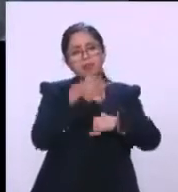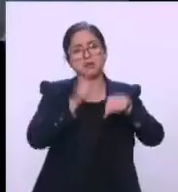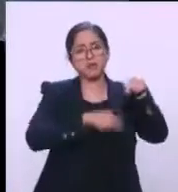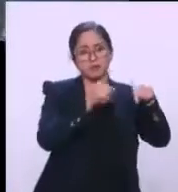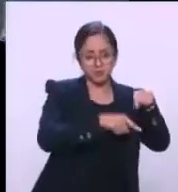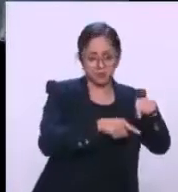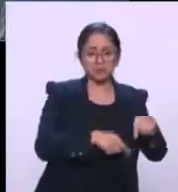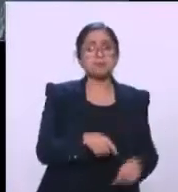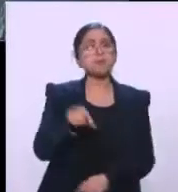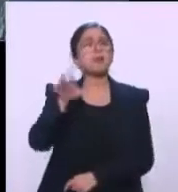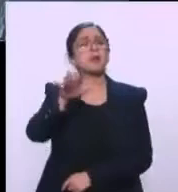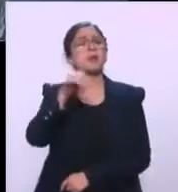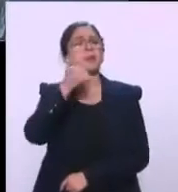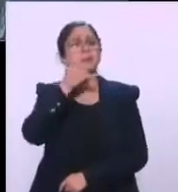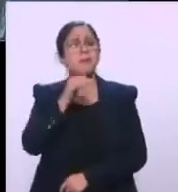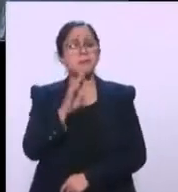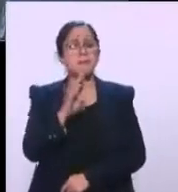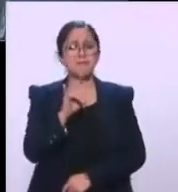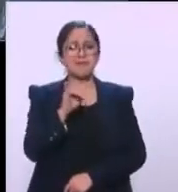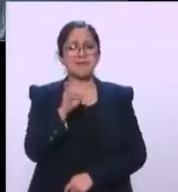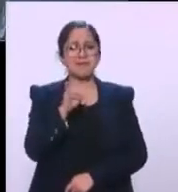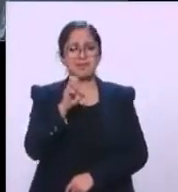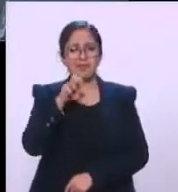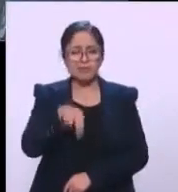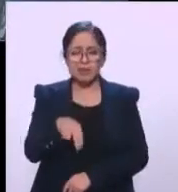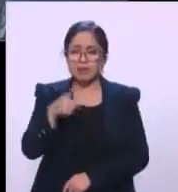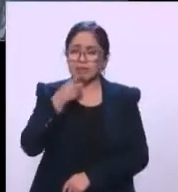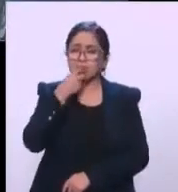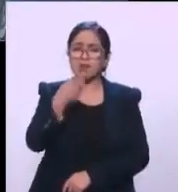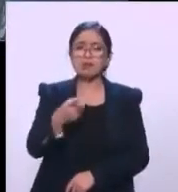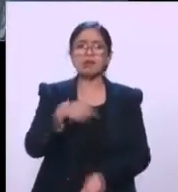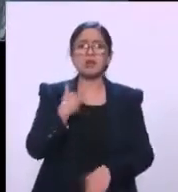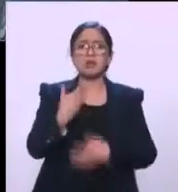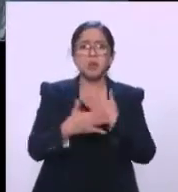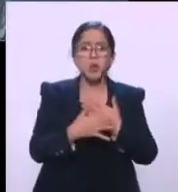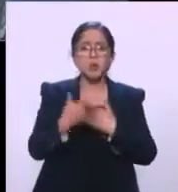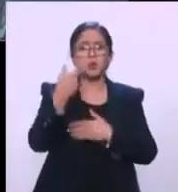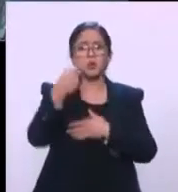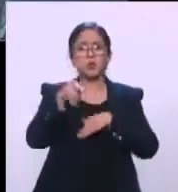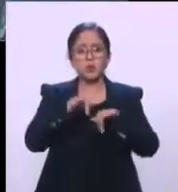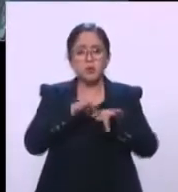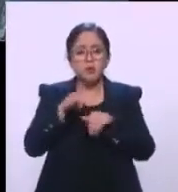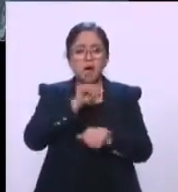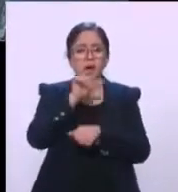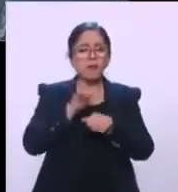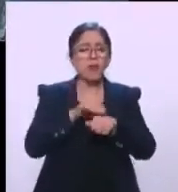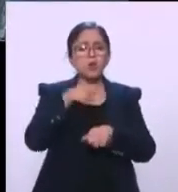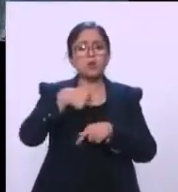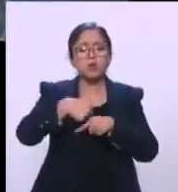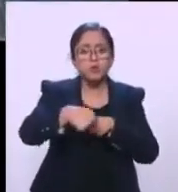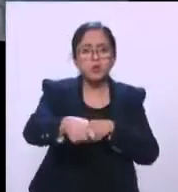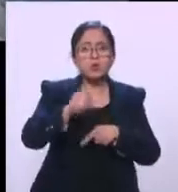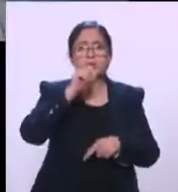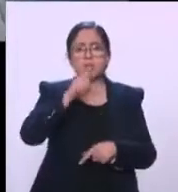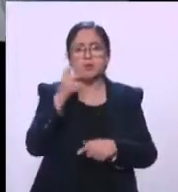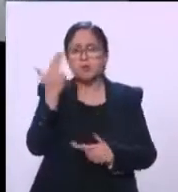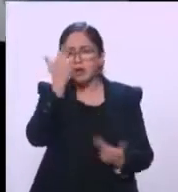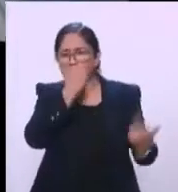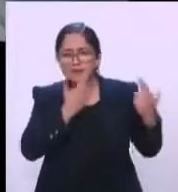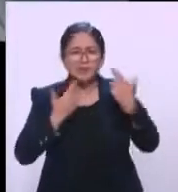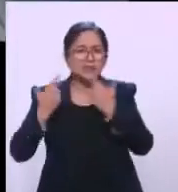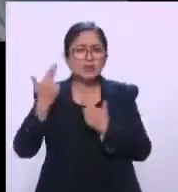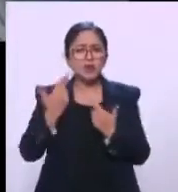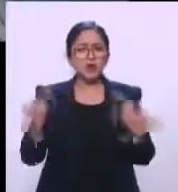Biden dijo que va a entrar en funciones su administración en unos días y que va a revisar. Sí, los digamos, acuerdos aquí de